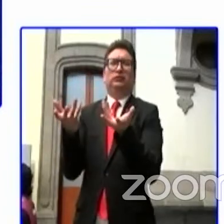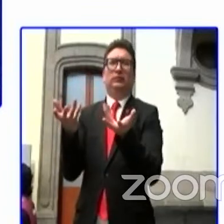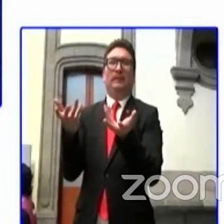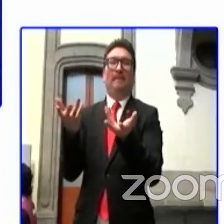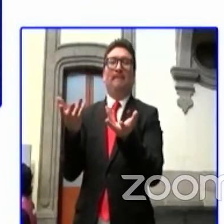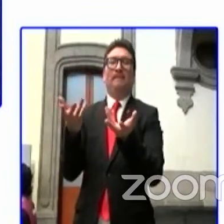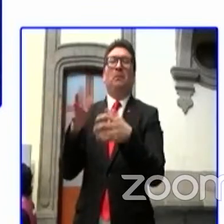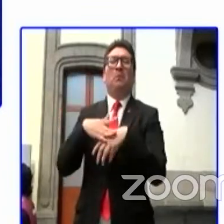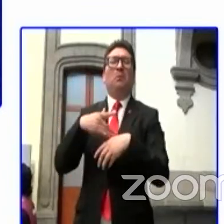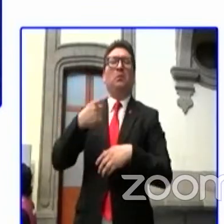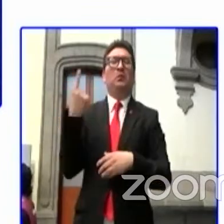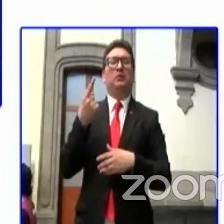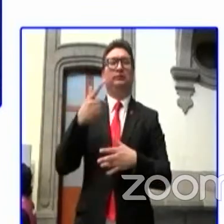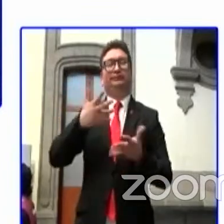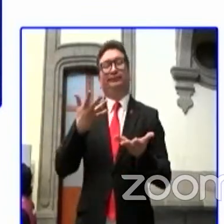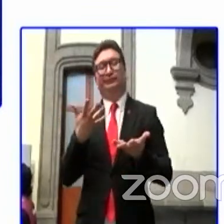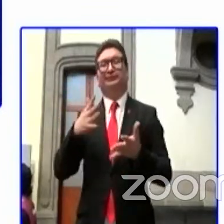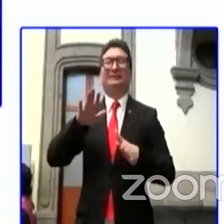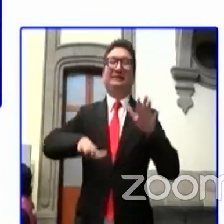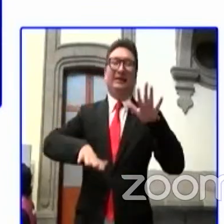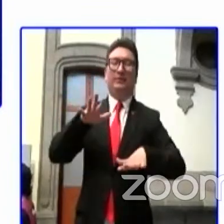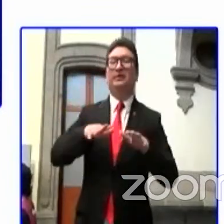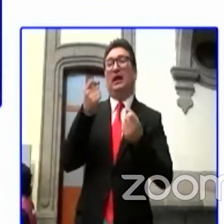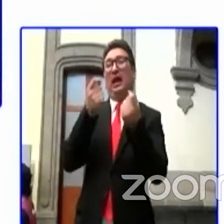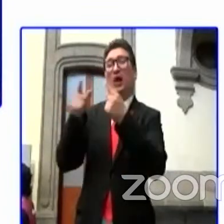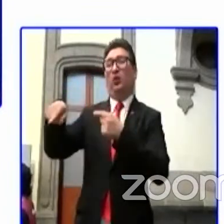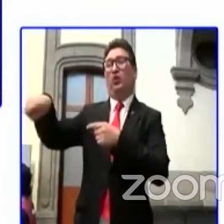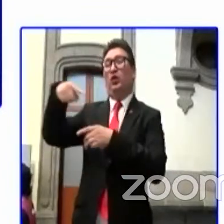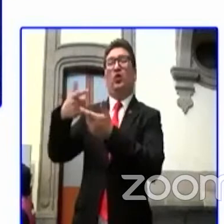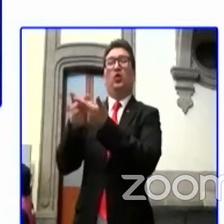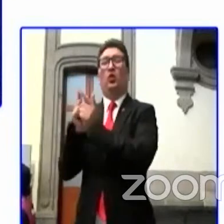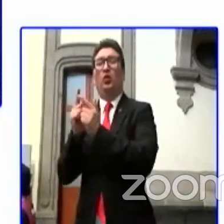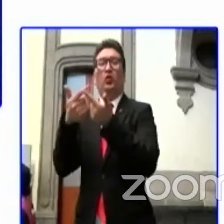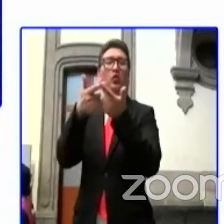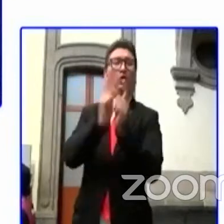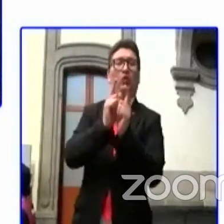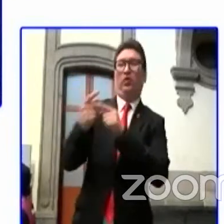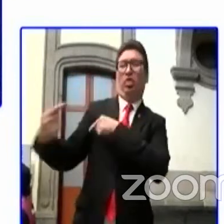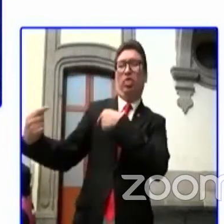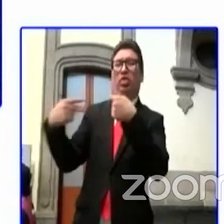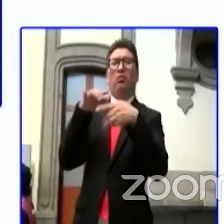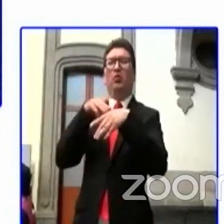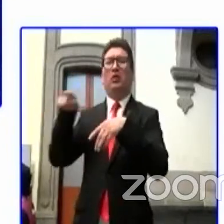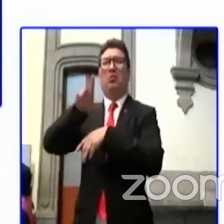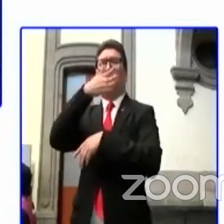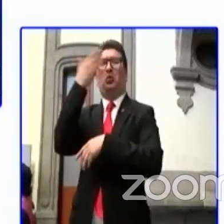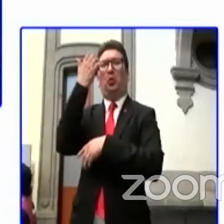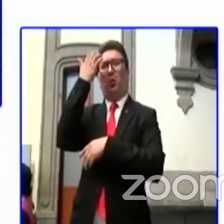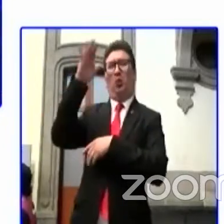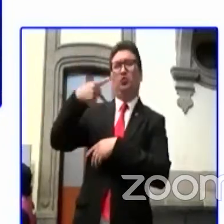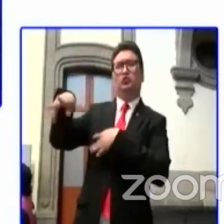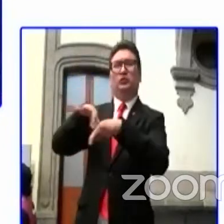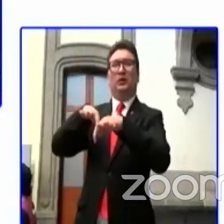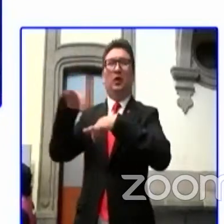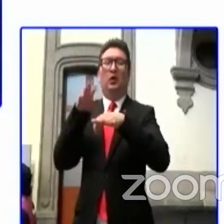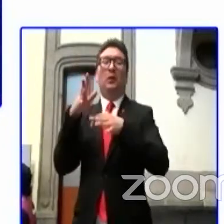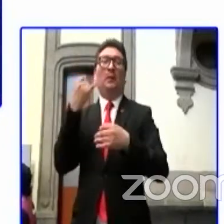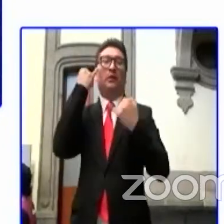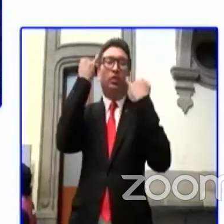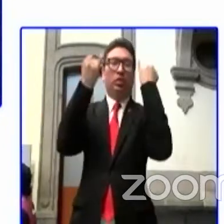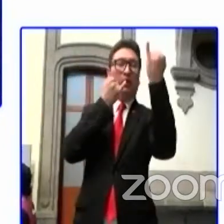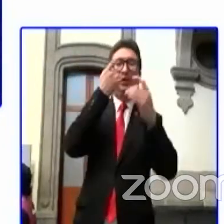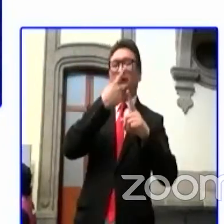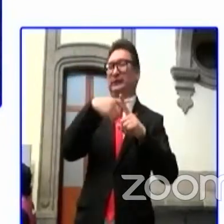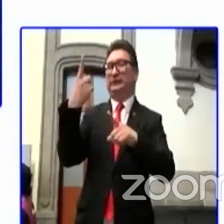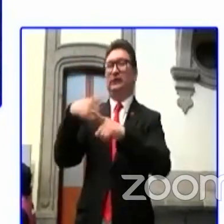y porque a veces unos desconocen el trabajo de otro o lo malinterpretan o no, se tienen diferentes ideas de